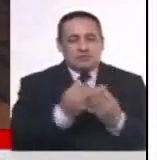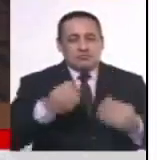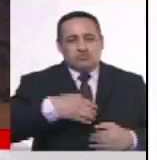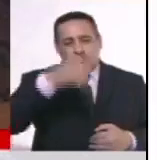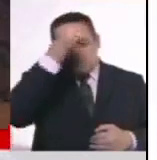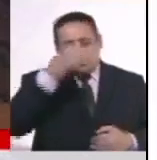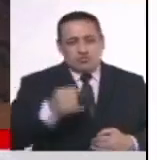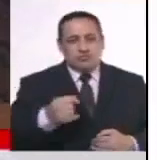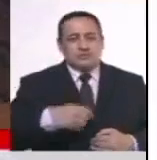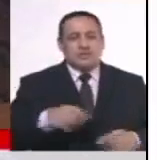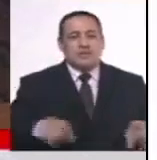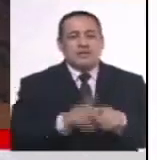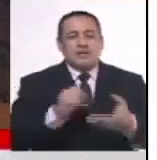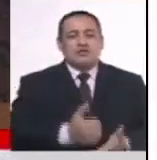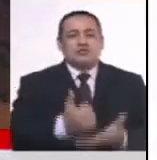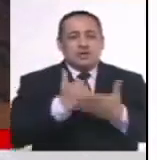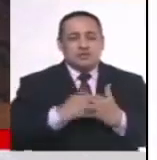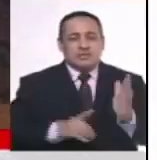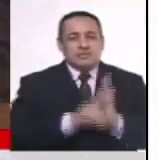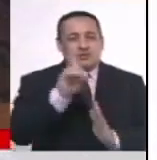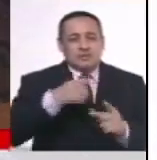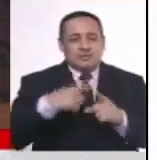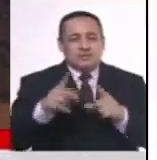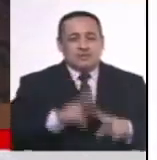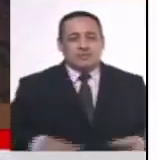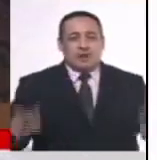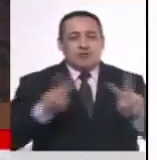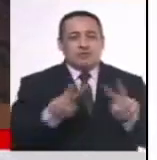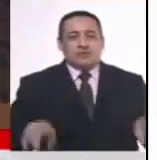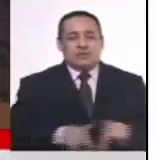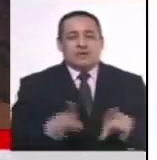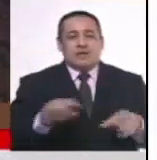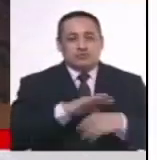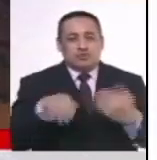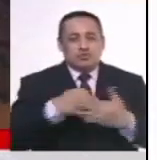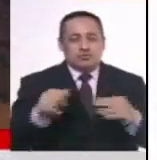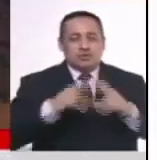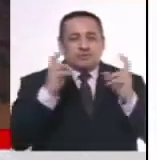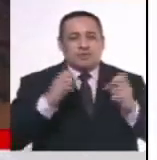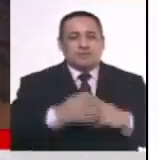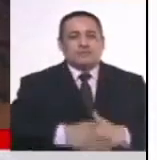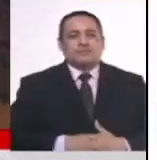científicos que nos ayuden a desarrollar valor agregado a nuestra materia prima.